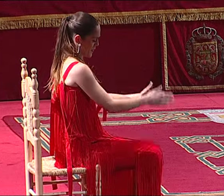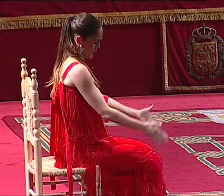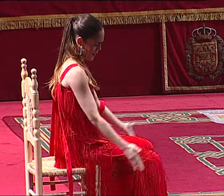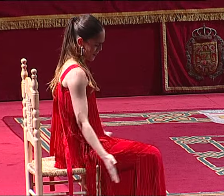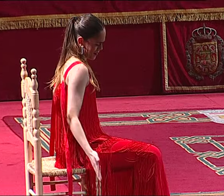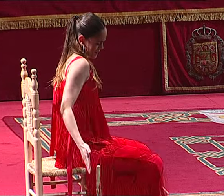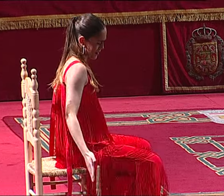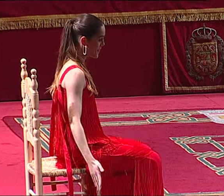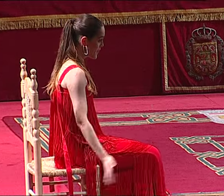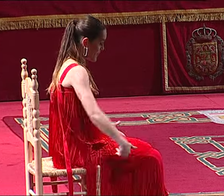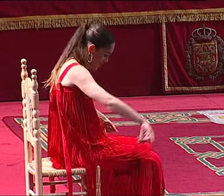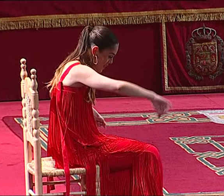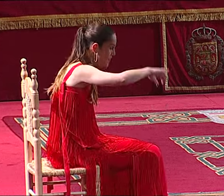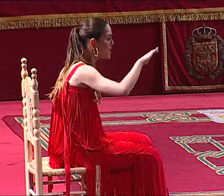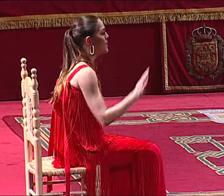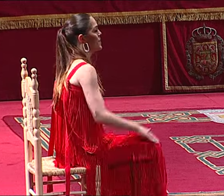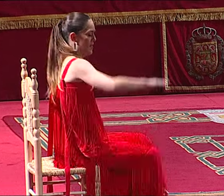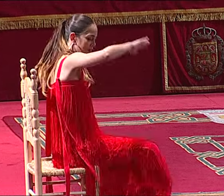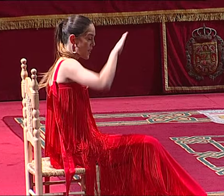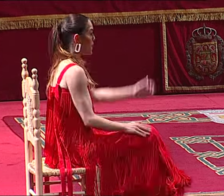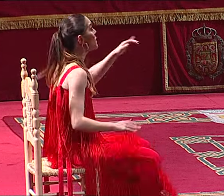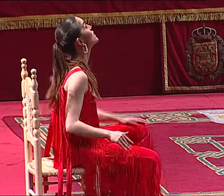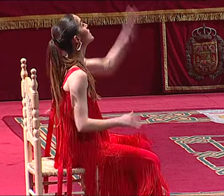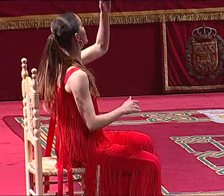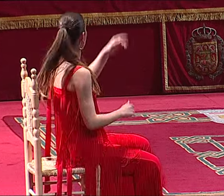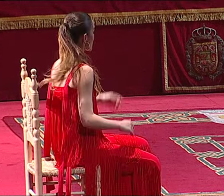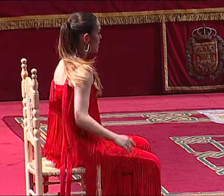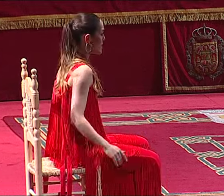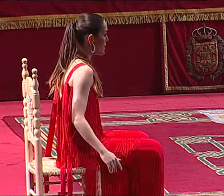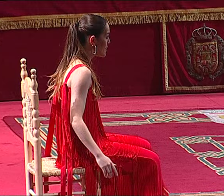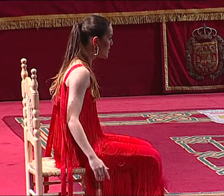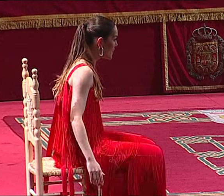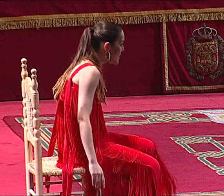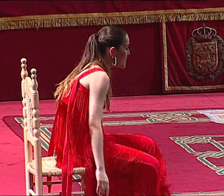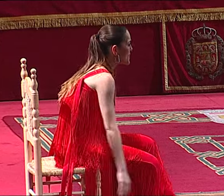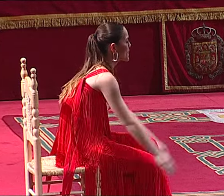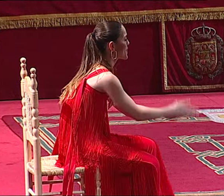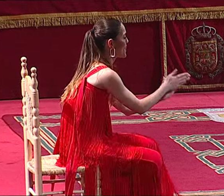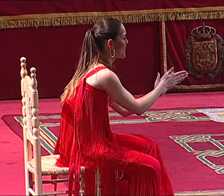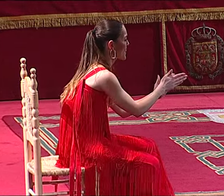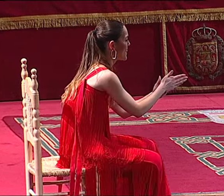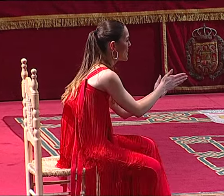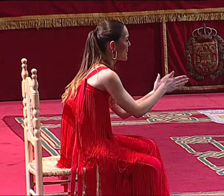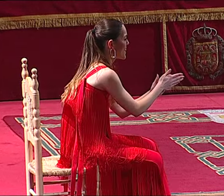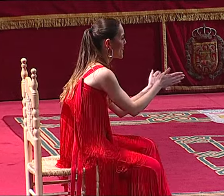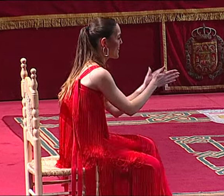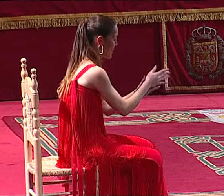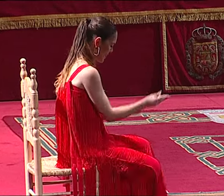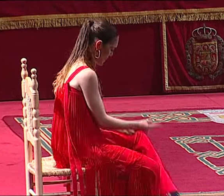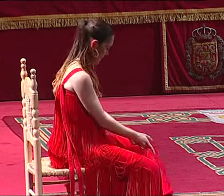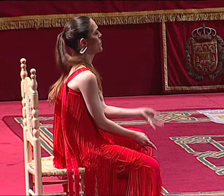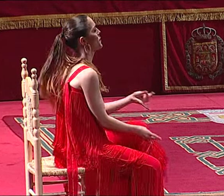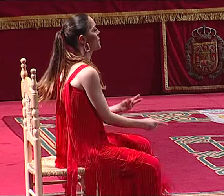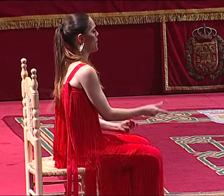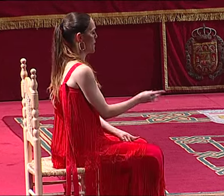Yala, yala, yala, yala, molinera. Yala, yala, yala, pa' que tú me quieras. Pa' que tú me quieras, que pa' que yo